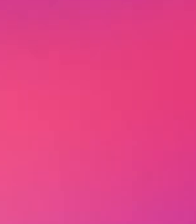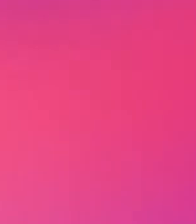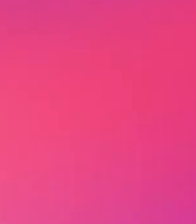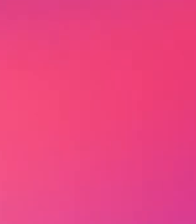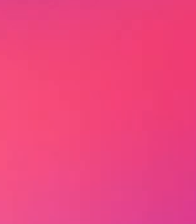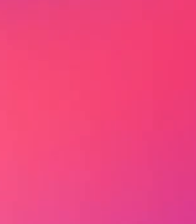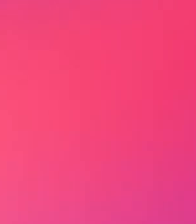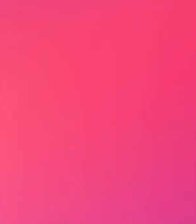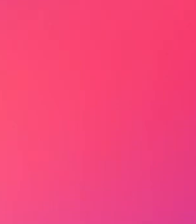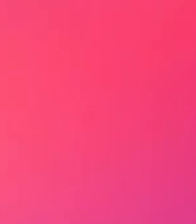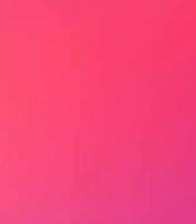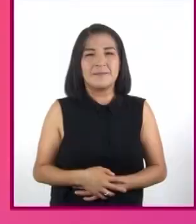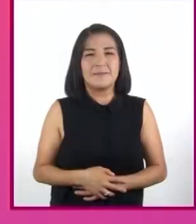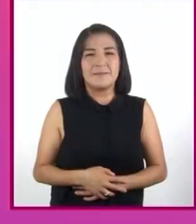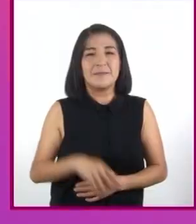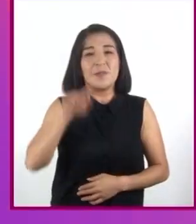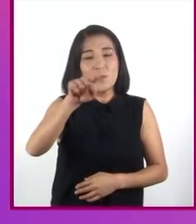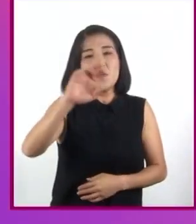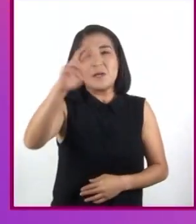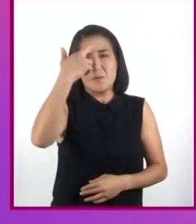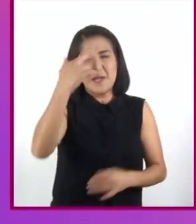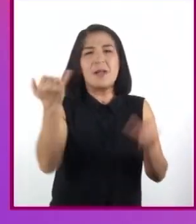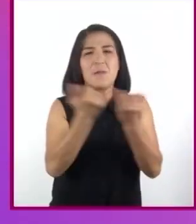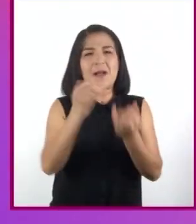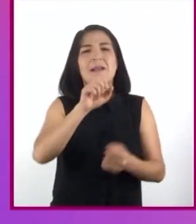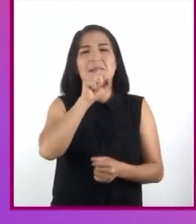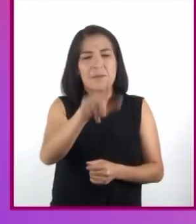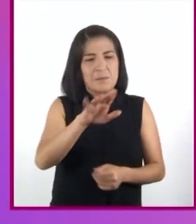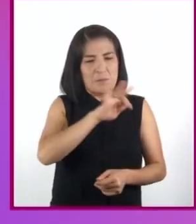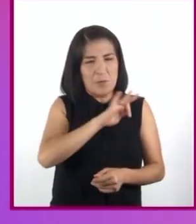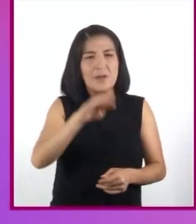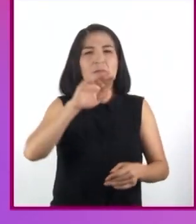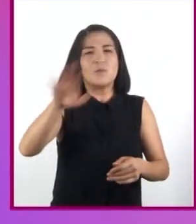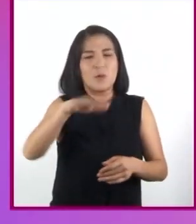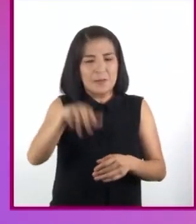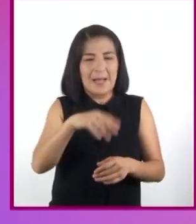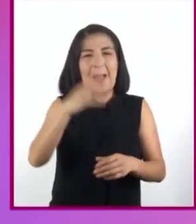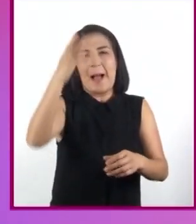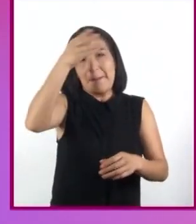conalitec.cep.gov.mx. Y recuerda que también cuentas con el sitio